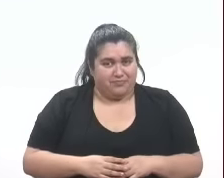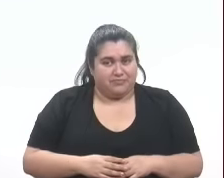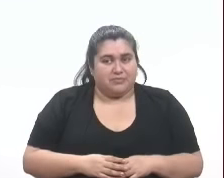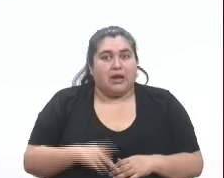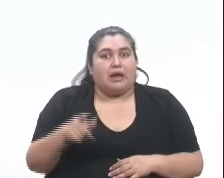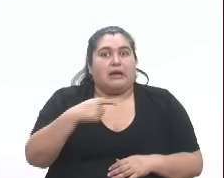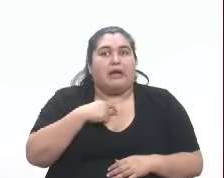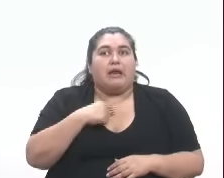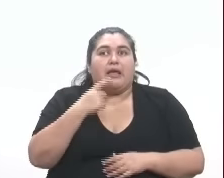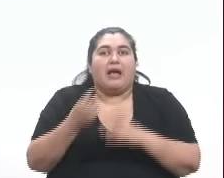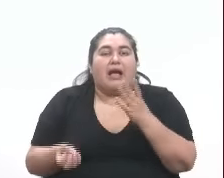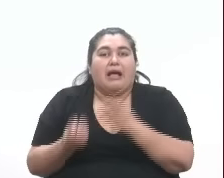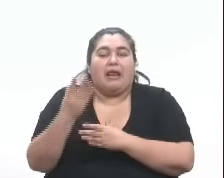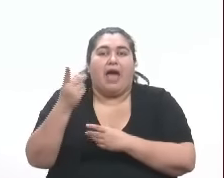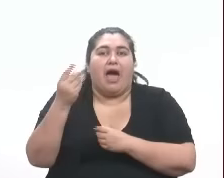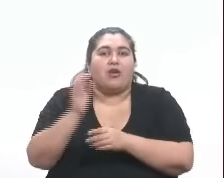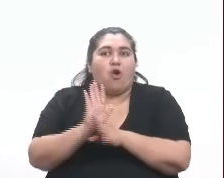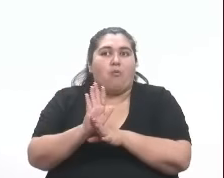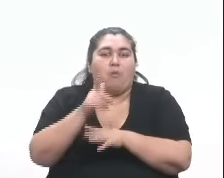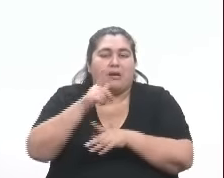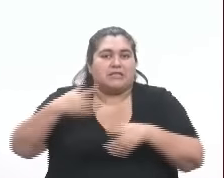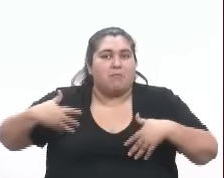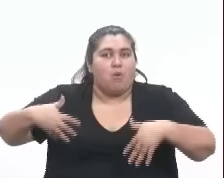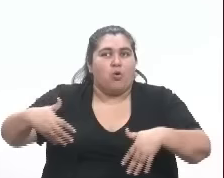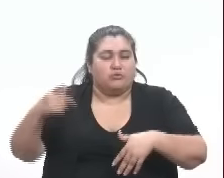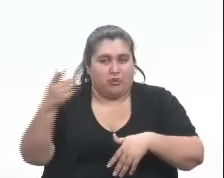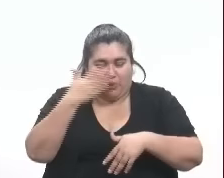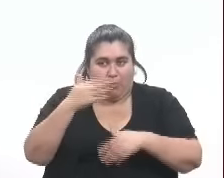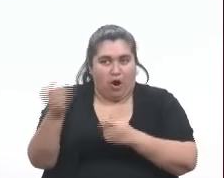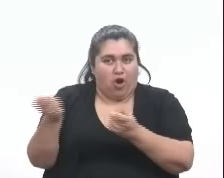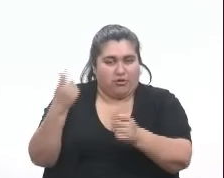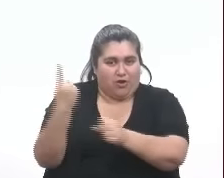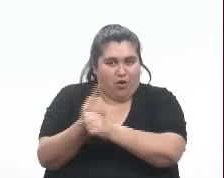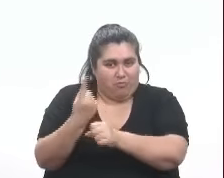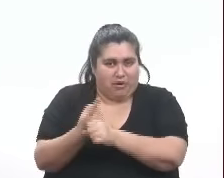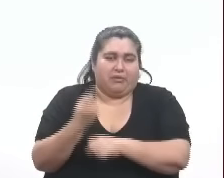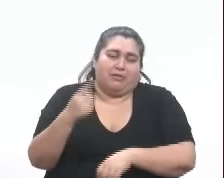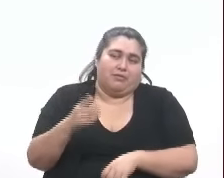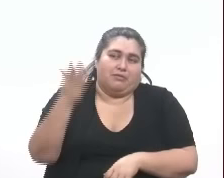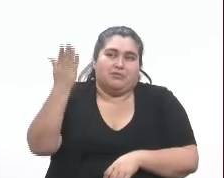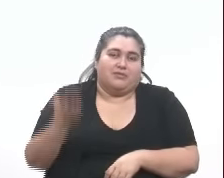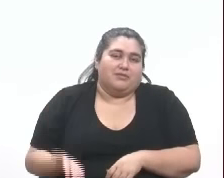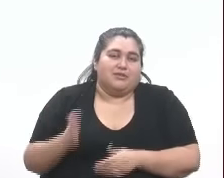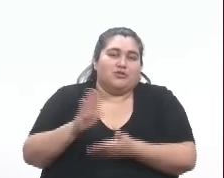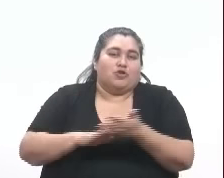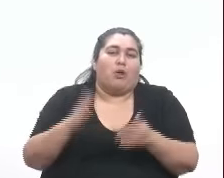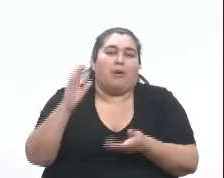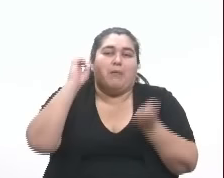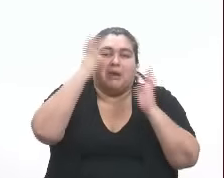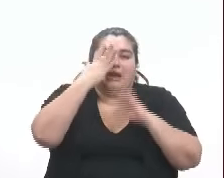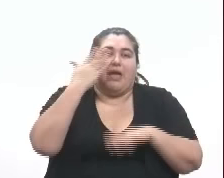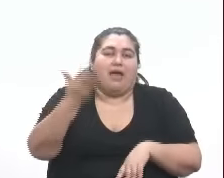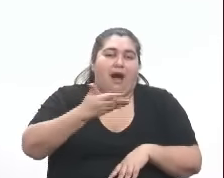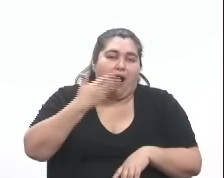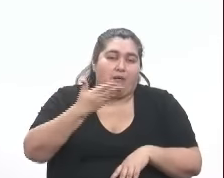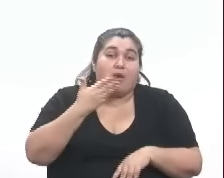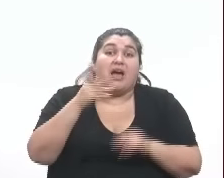pueden controlar. Bueno, Milei obviamente habló de tantas cosas. Dolarizar cada vez más